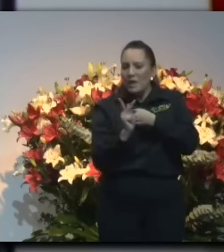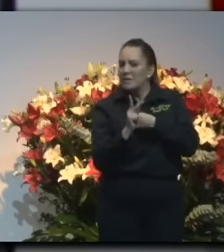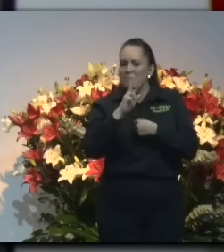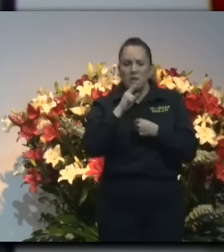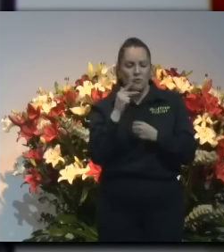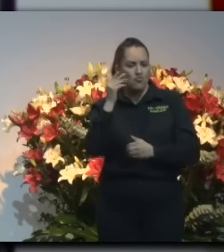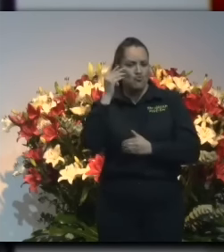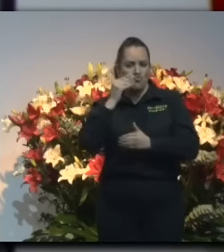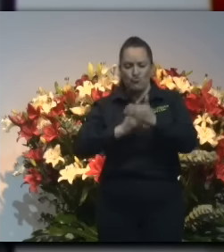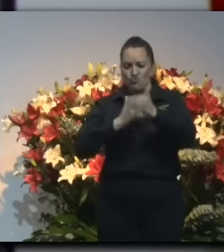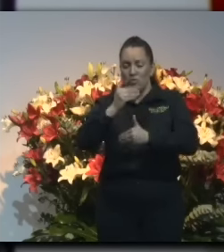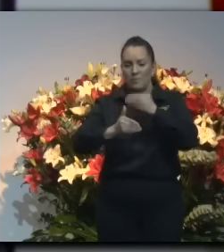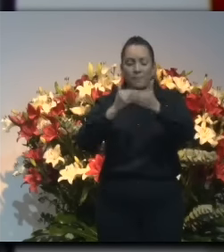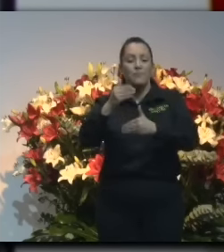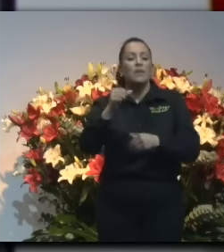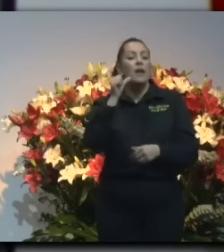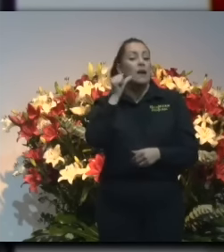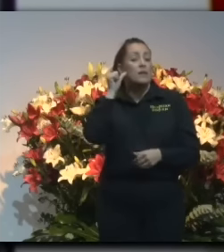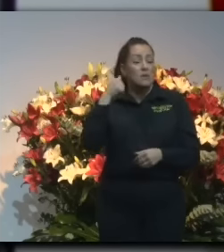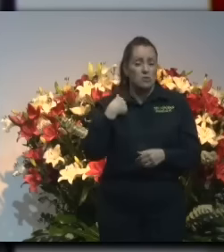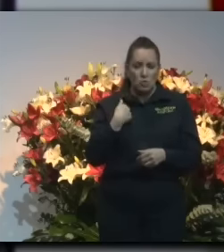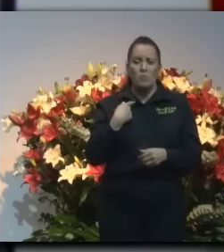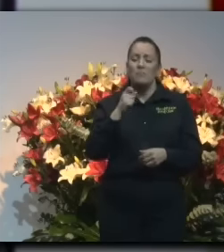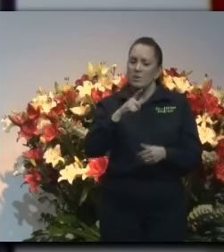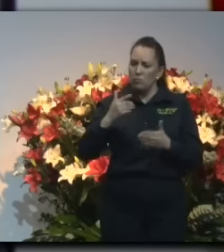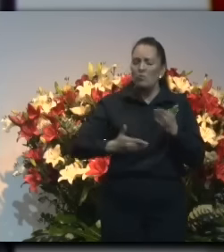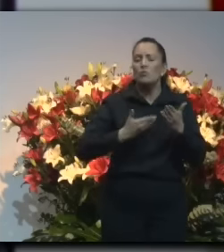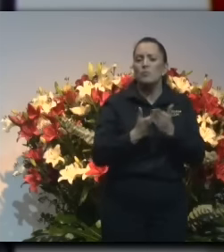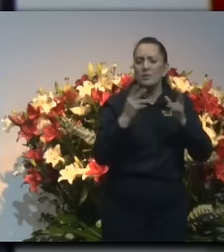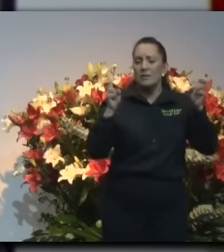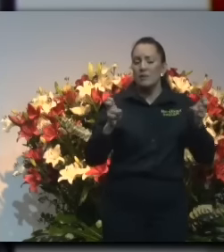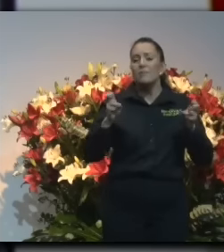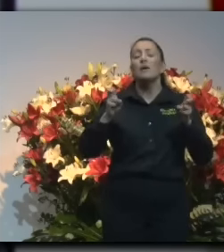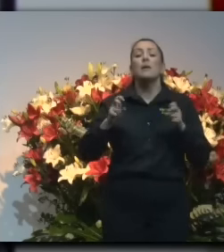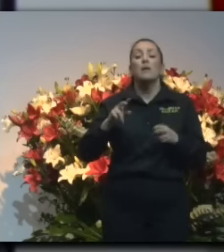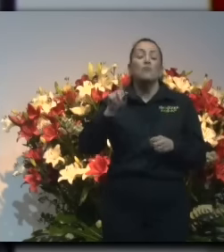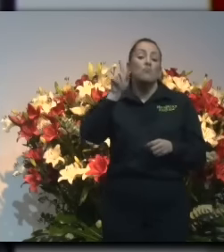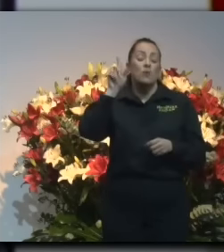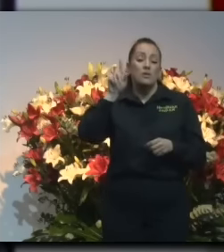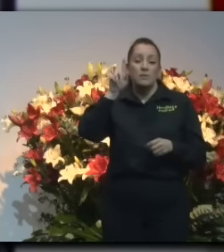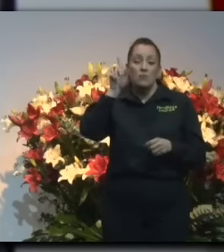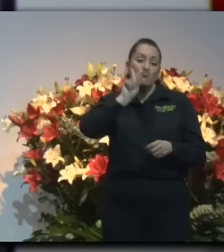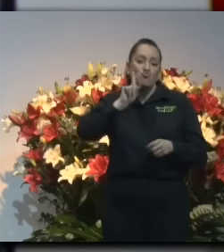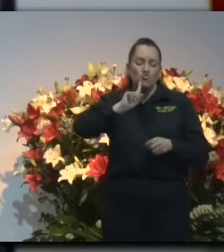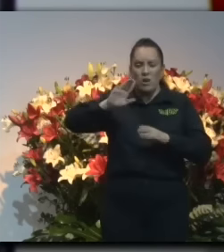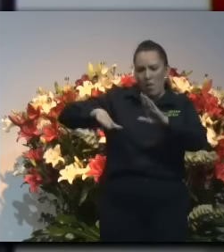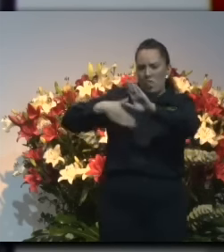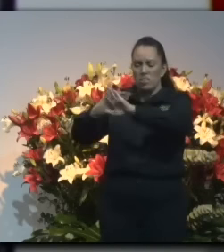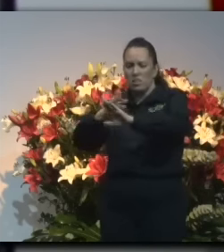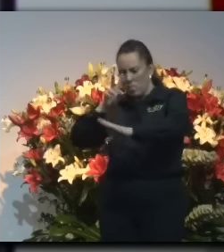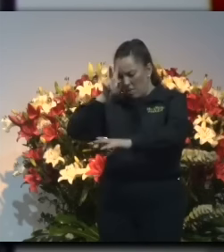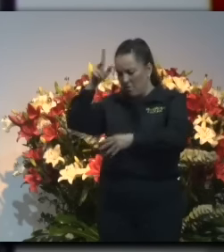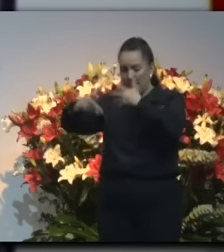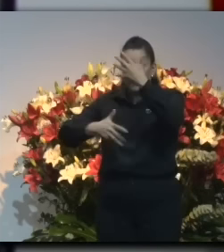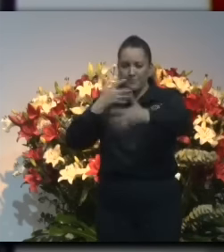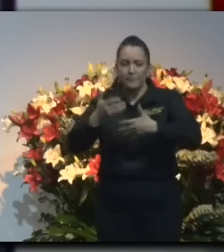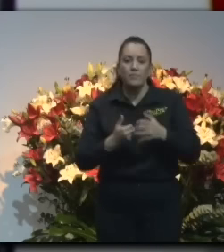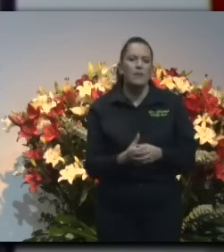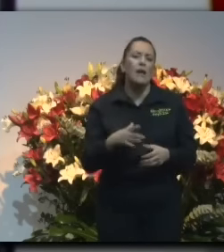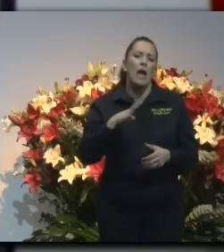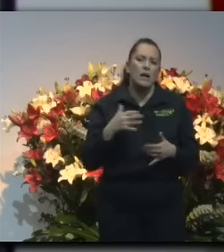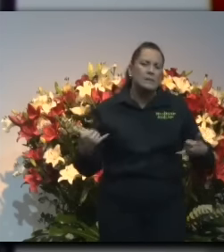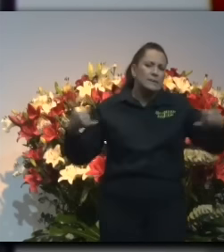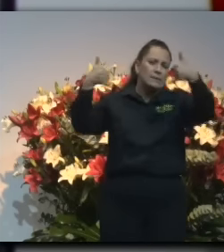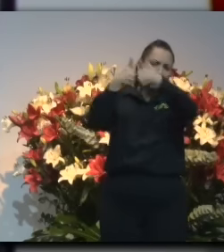Obviamente, ayer planteé un tema fundamental para la violencia hacia las mujeres. Se hacen miles de llamadas de solicitud